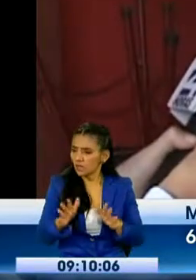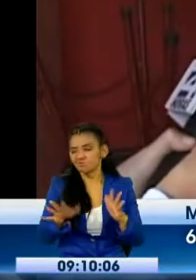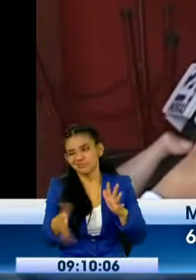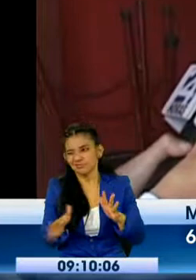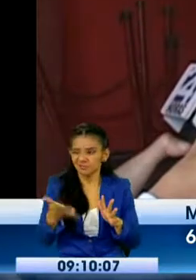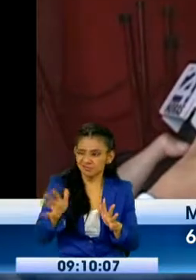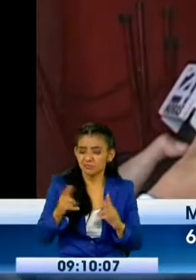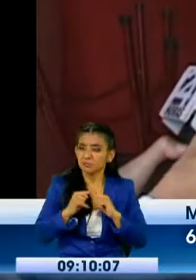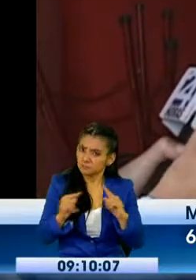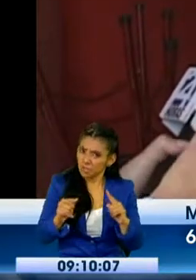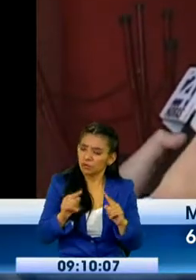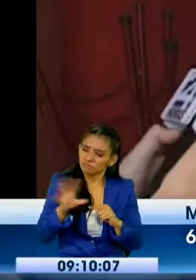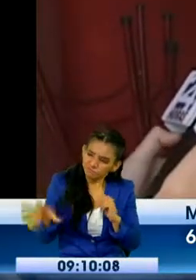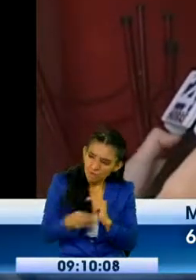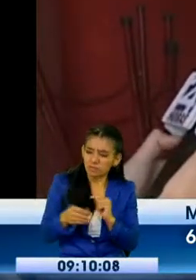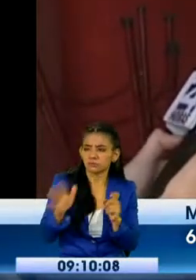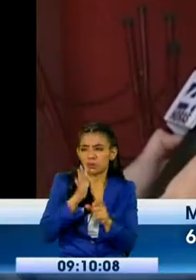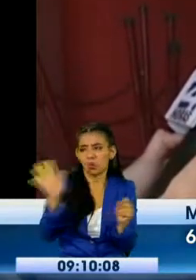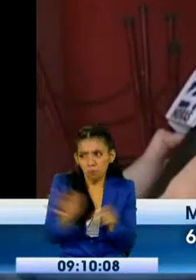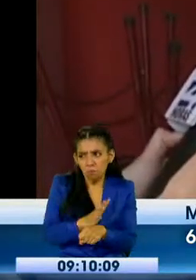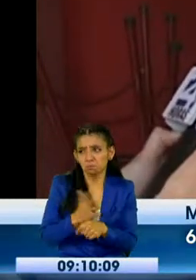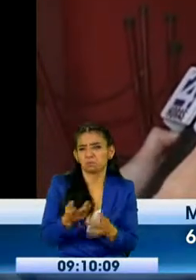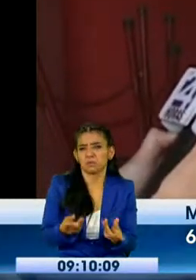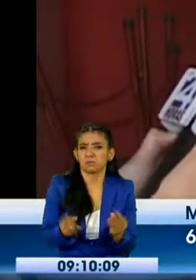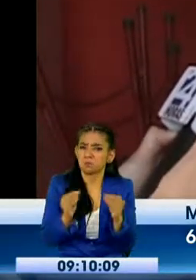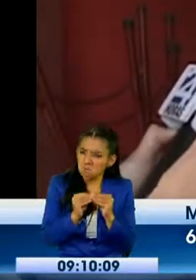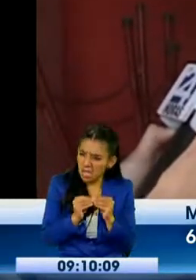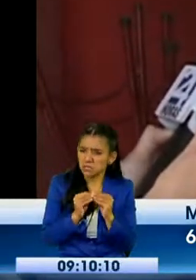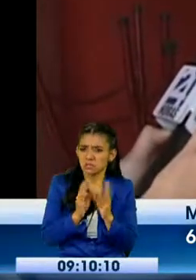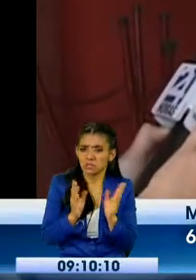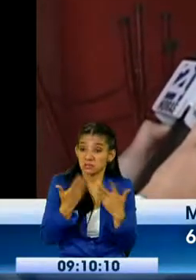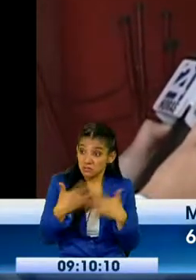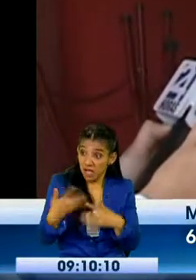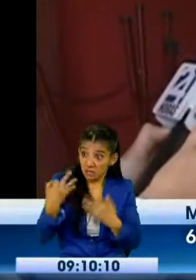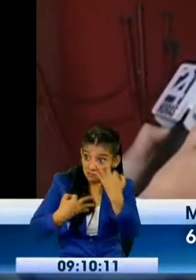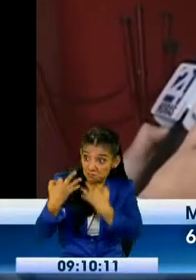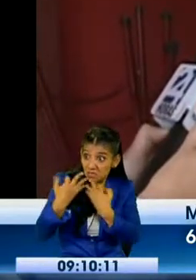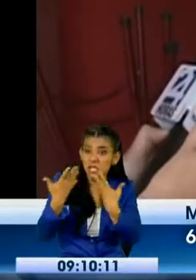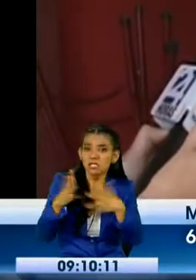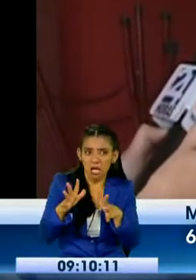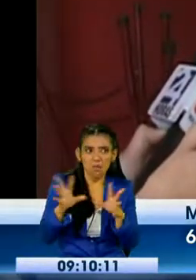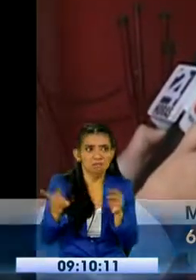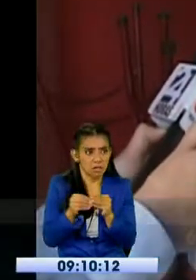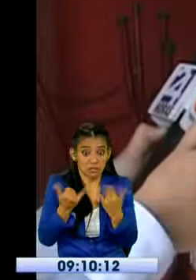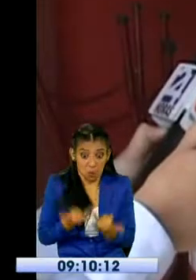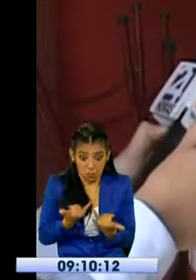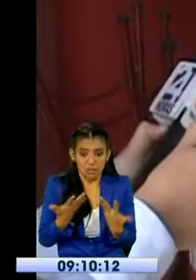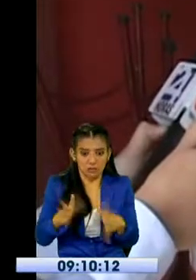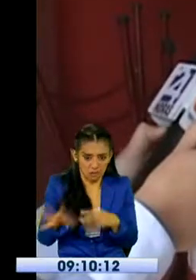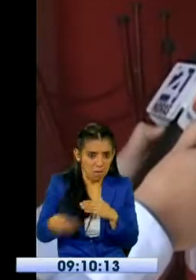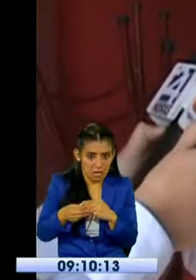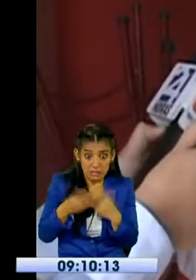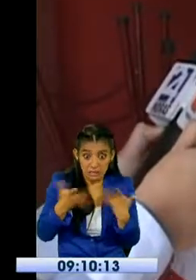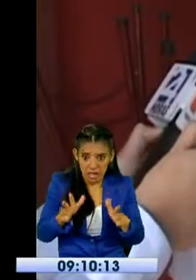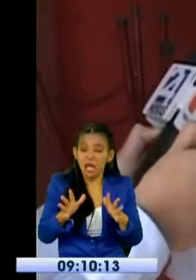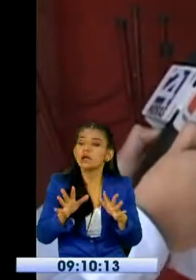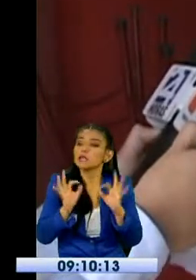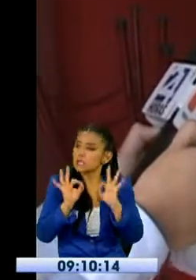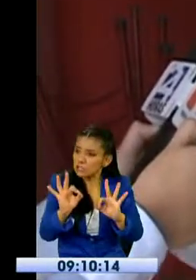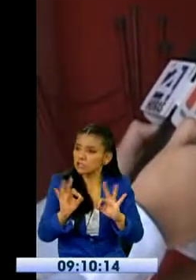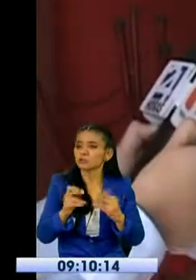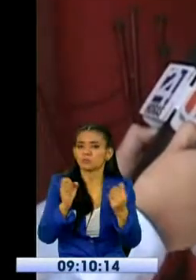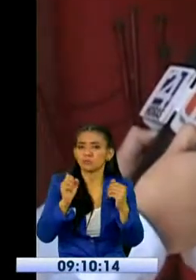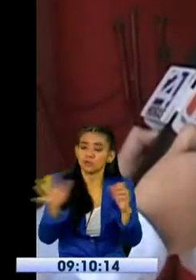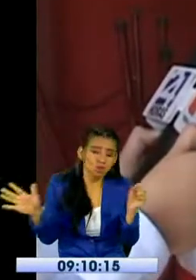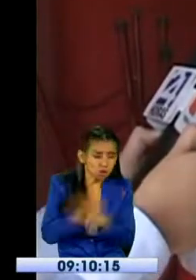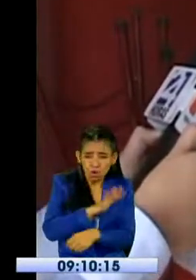pero tenemos que completar más, poner más a lo que ya nos están instruyendo ahorita. En este momento nos instruyen, entonces nosotros debemos